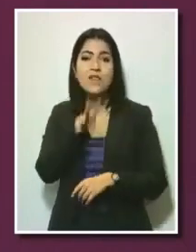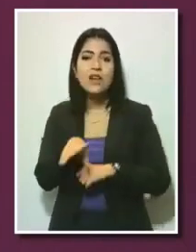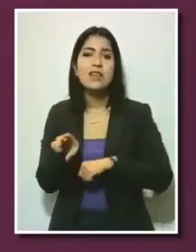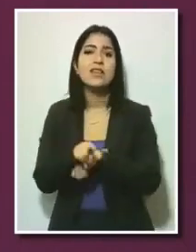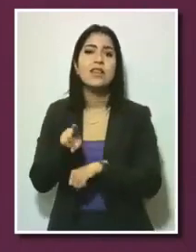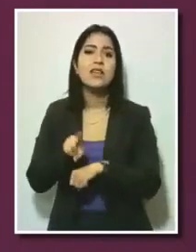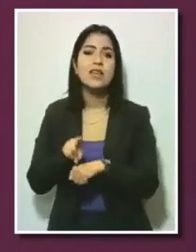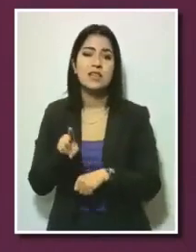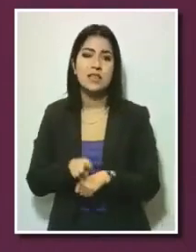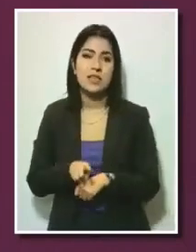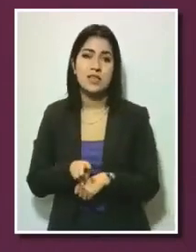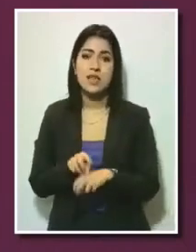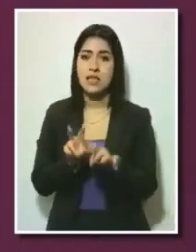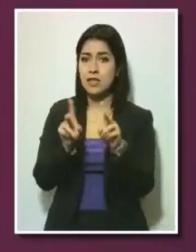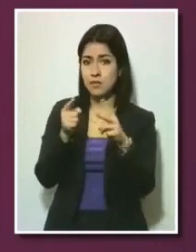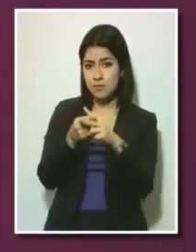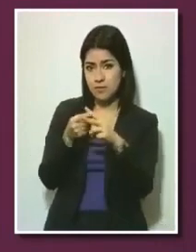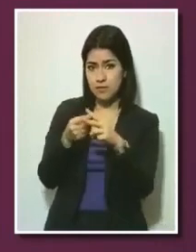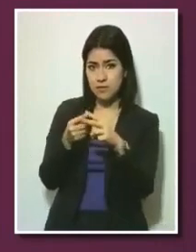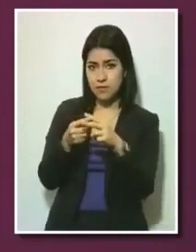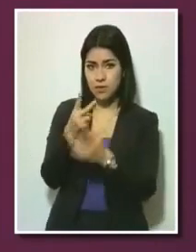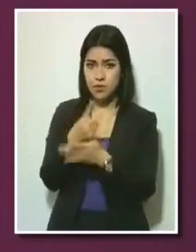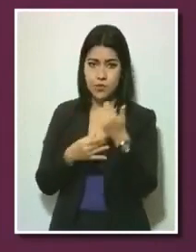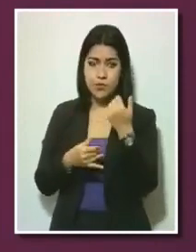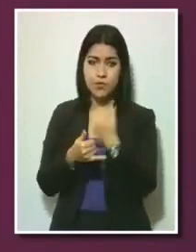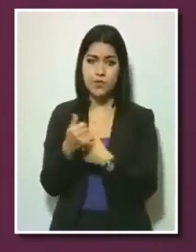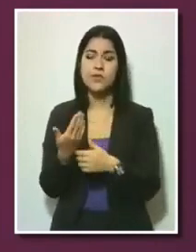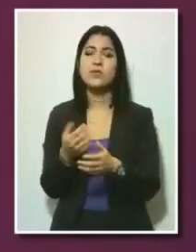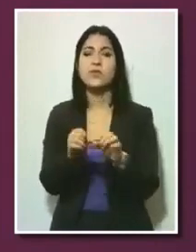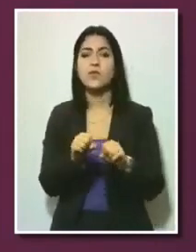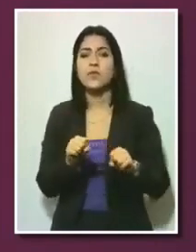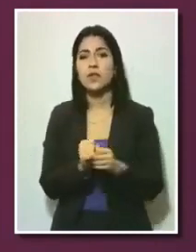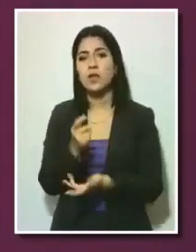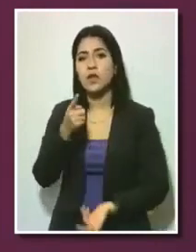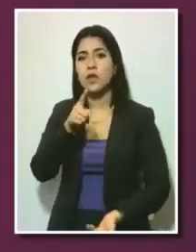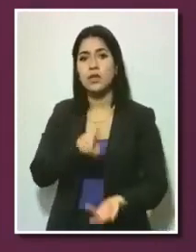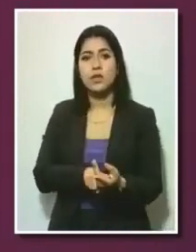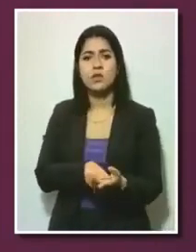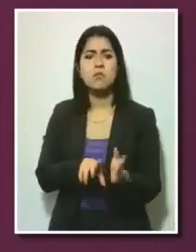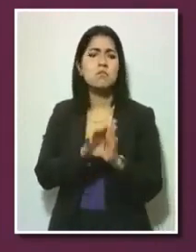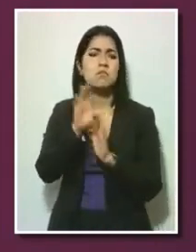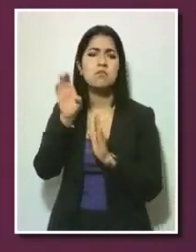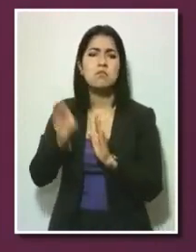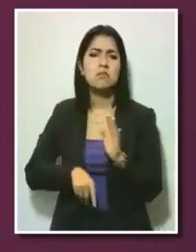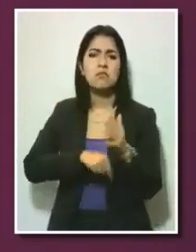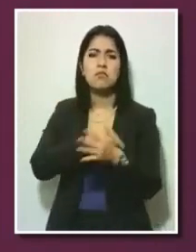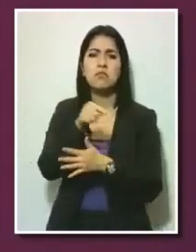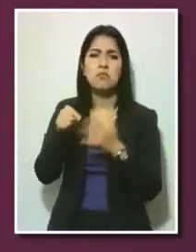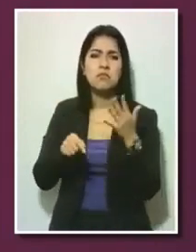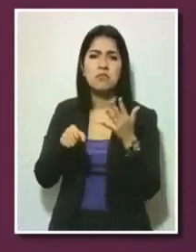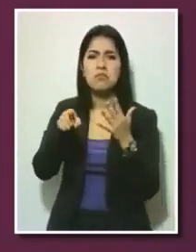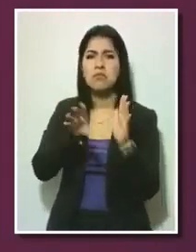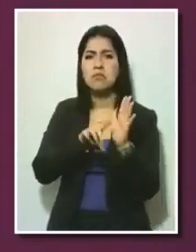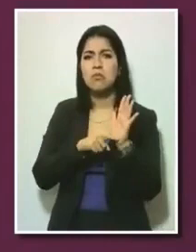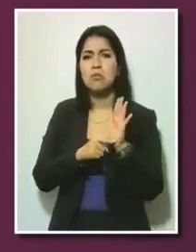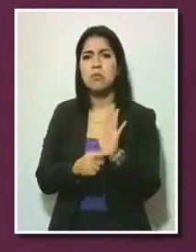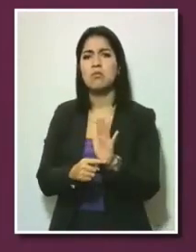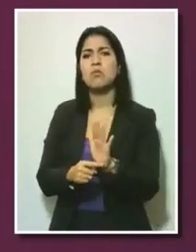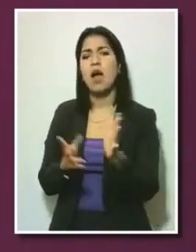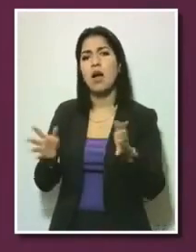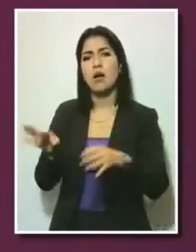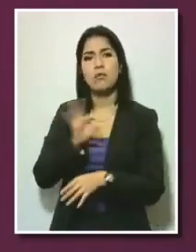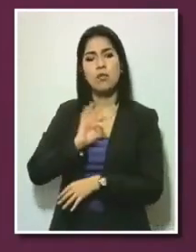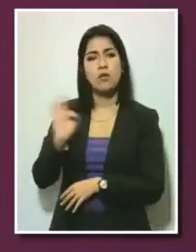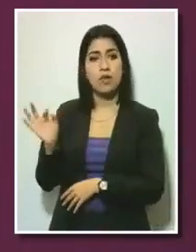está en los proyectos de aula y escolares. Cualquier ejemplo que tú me des, podemos